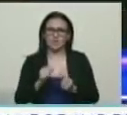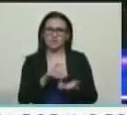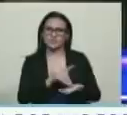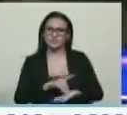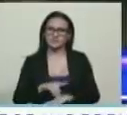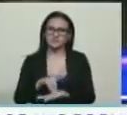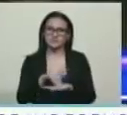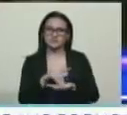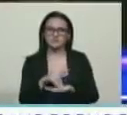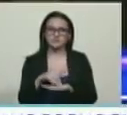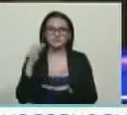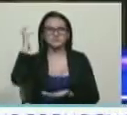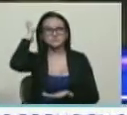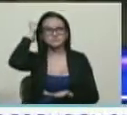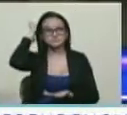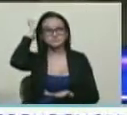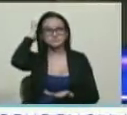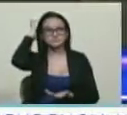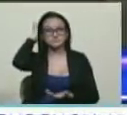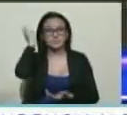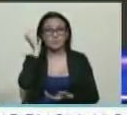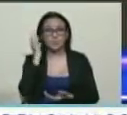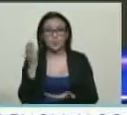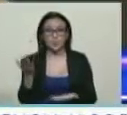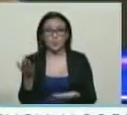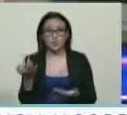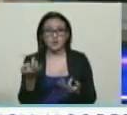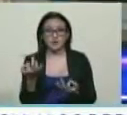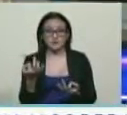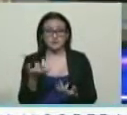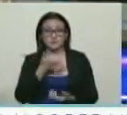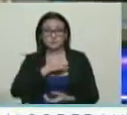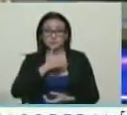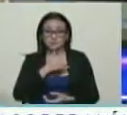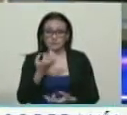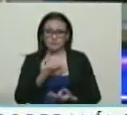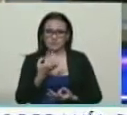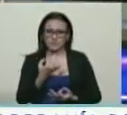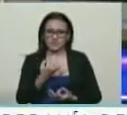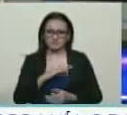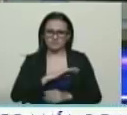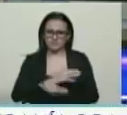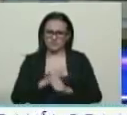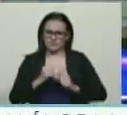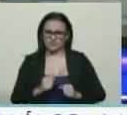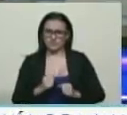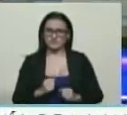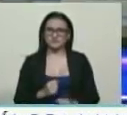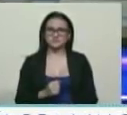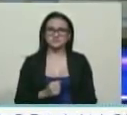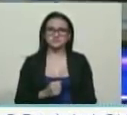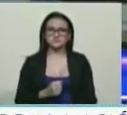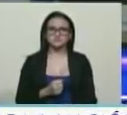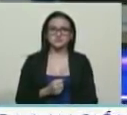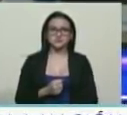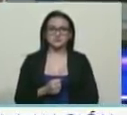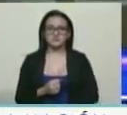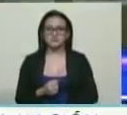dignidad. Qué mujer para ser tan valiente y no ceder ante chantaje